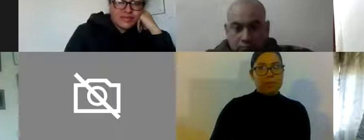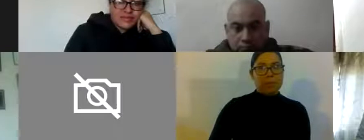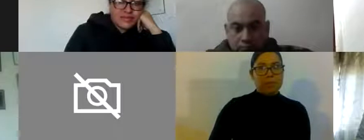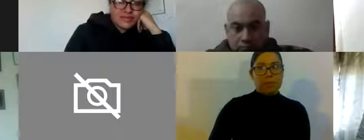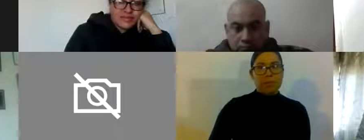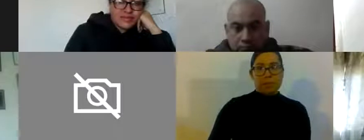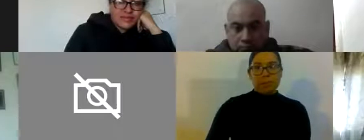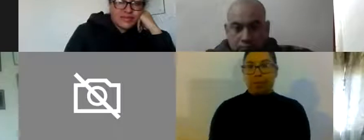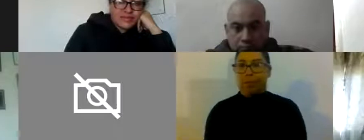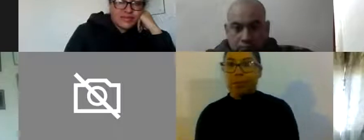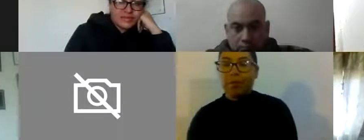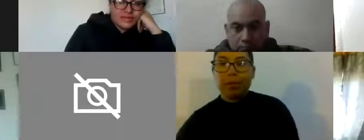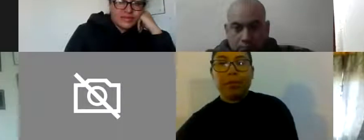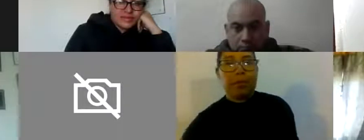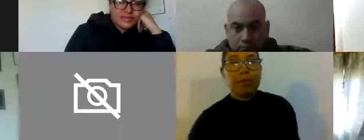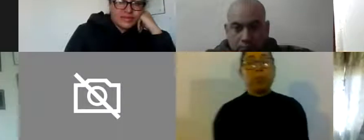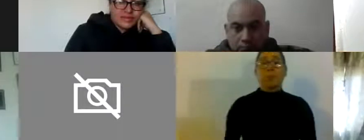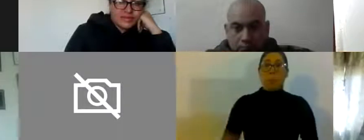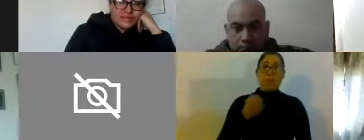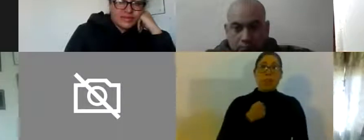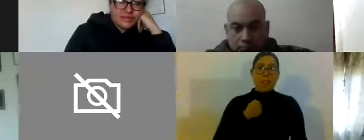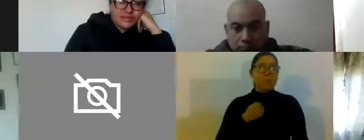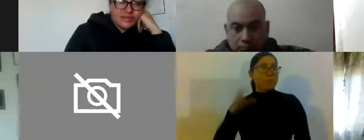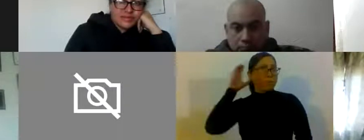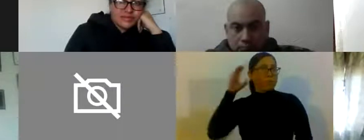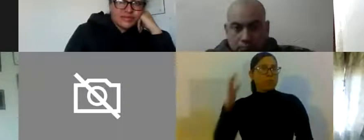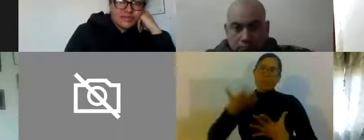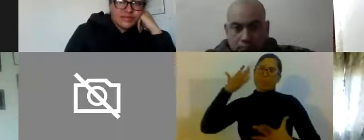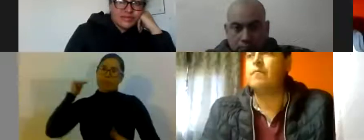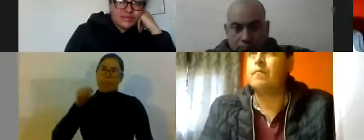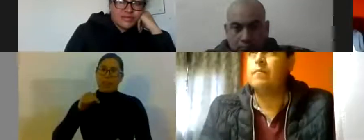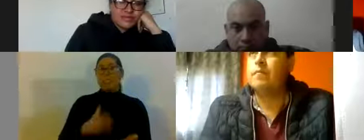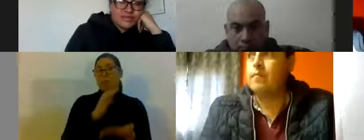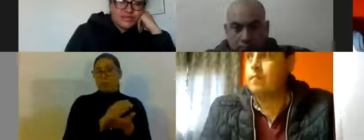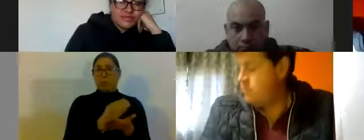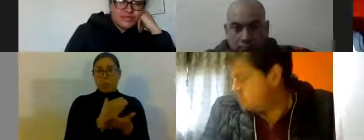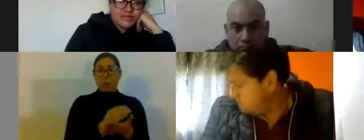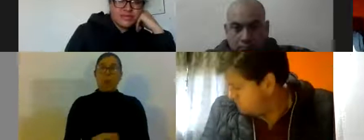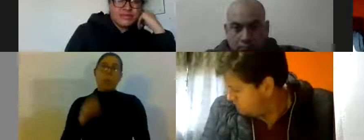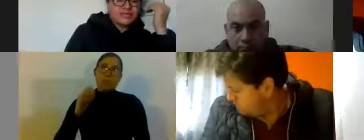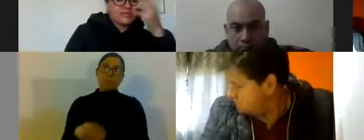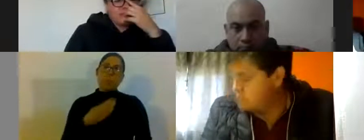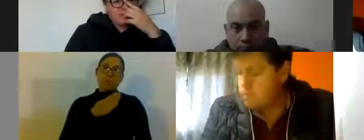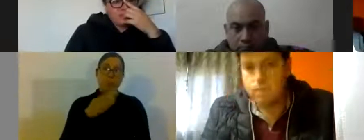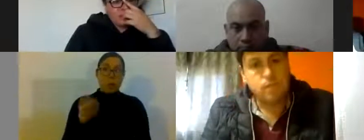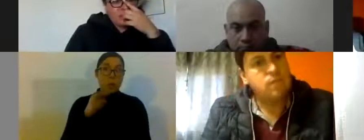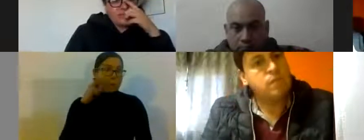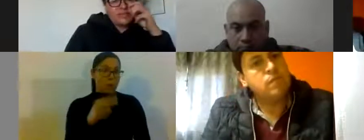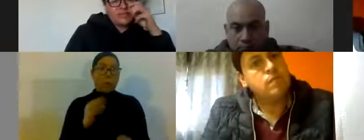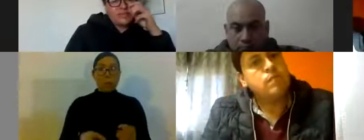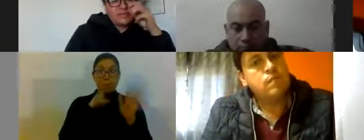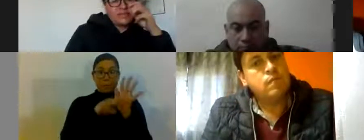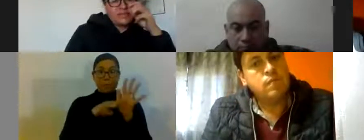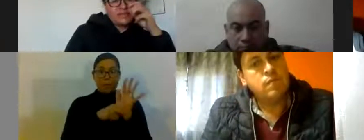en videos. Lo había visto en video. Se lo pongo a mi hija. Pues lo que más me gusta es lo